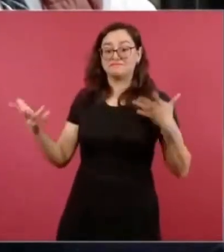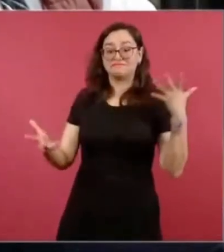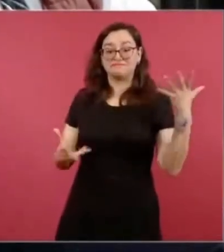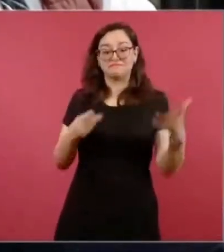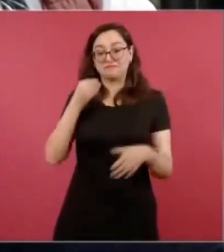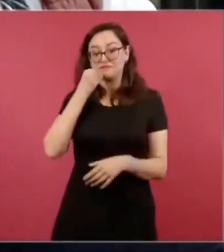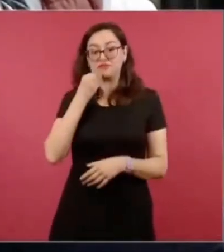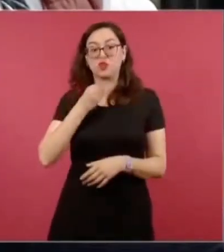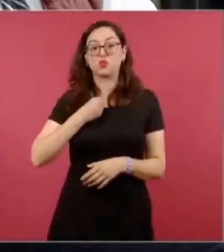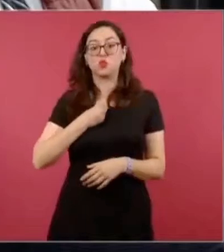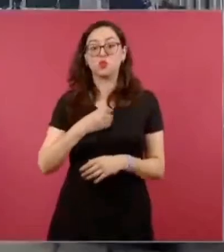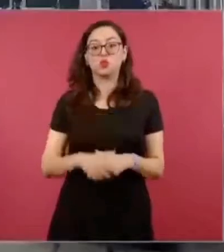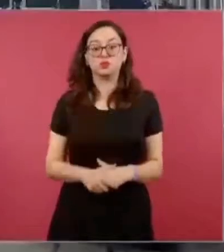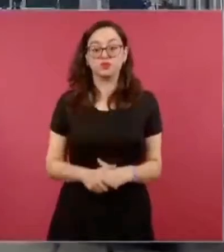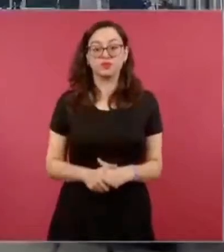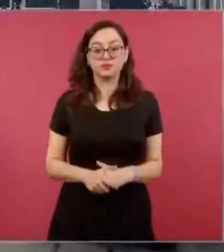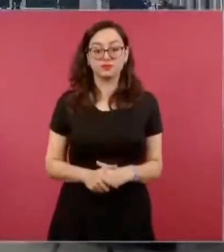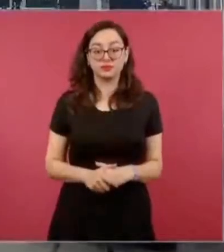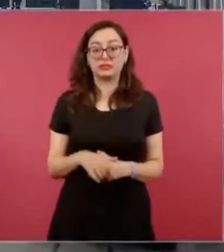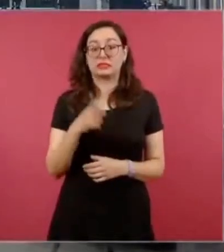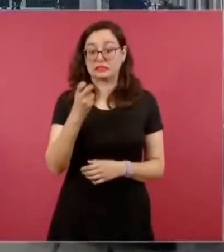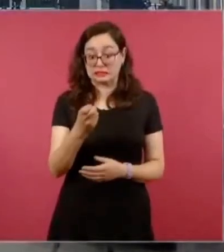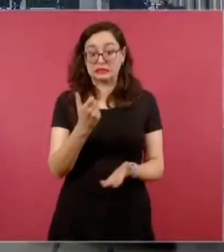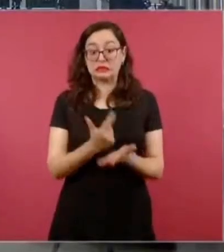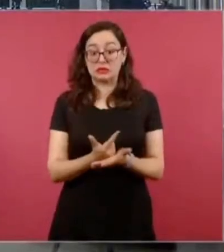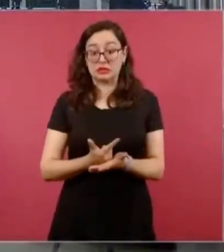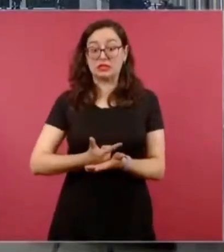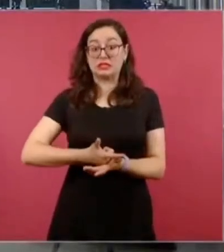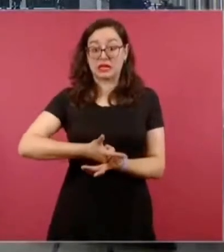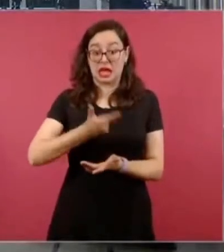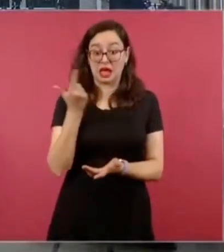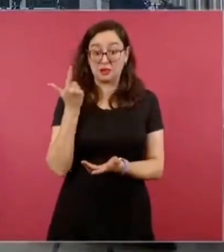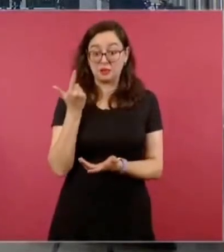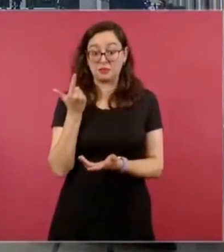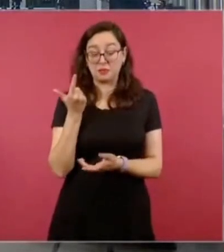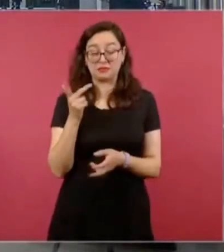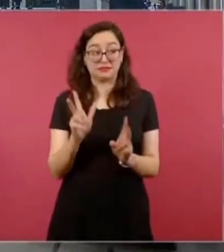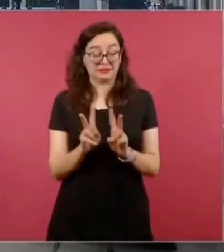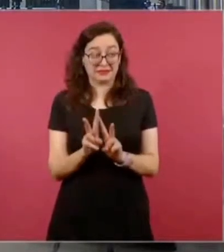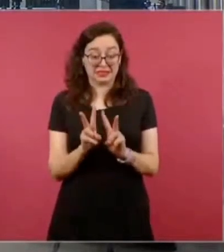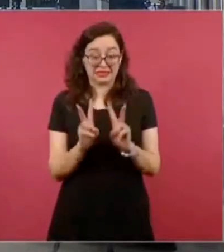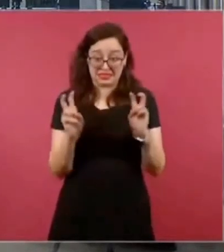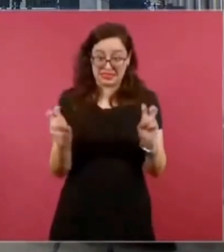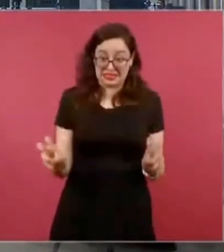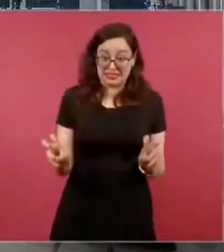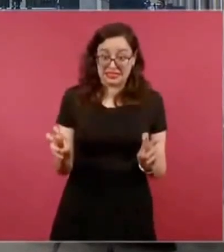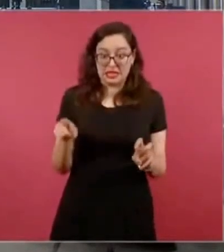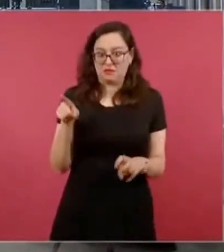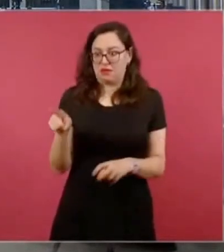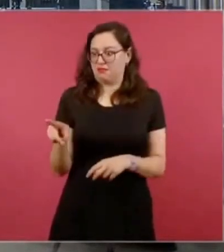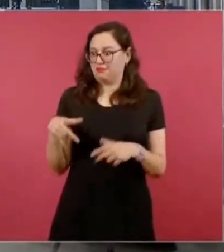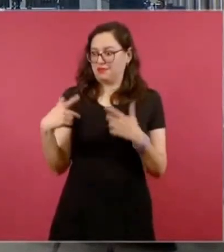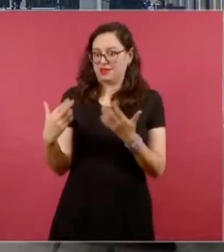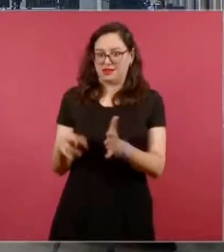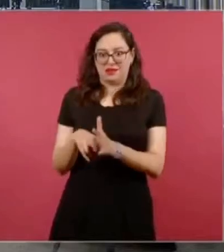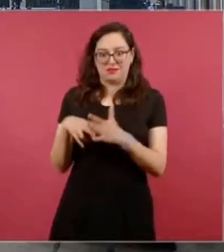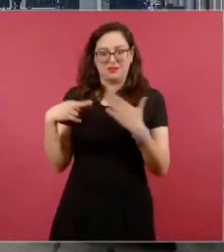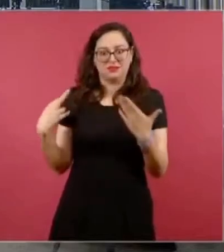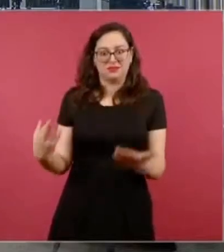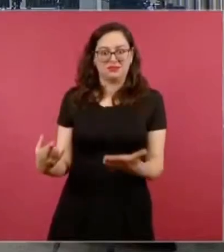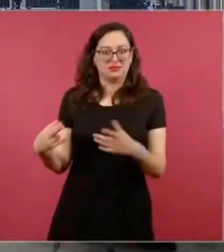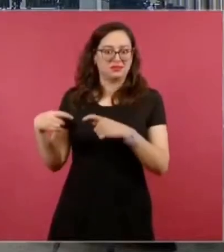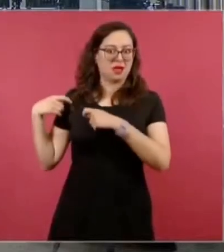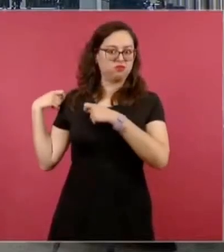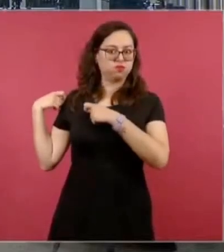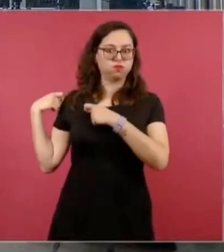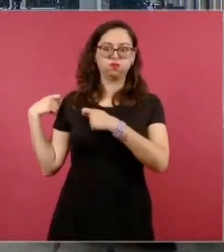Proceso. Esta denuncia me parece muy grave, no solo porque estamos hablando de un medio legendario en la